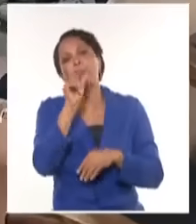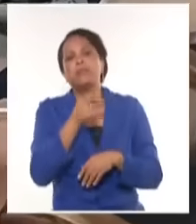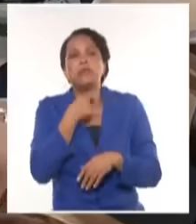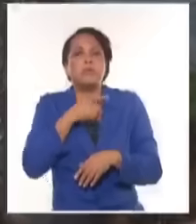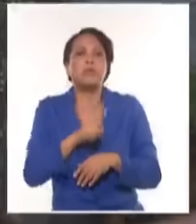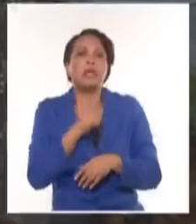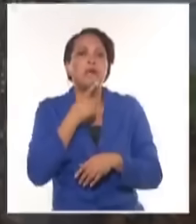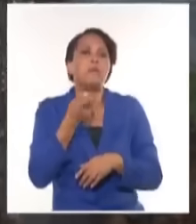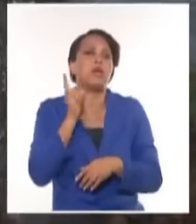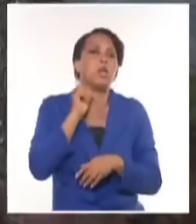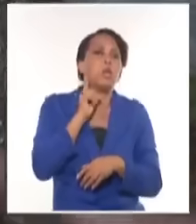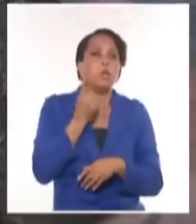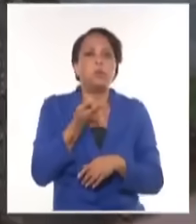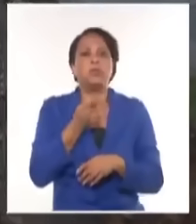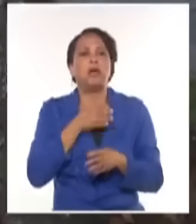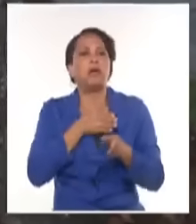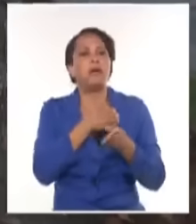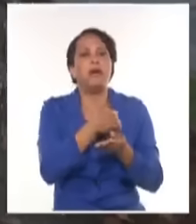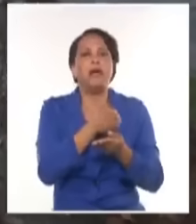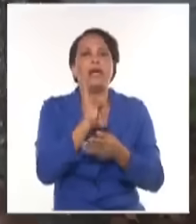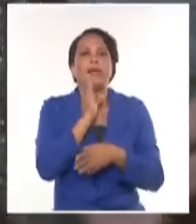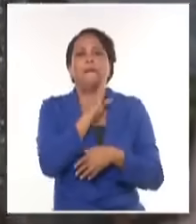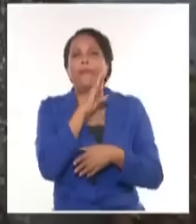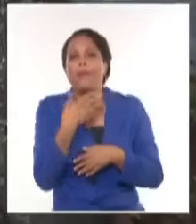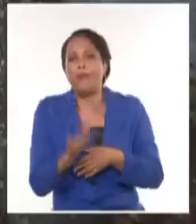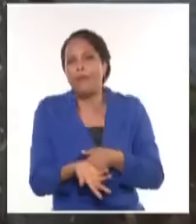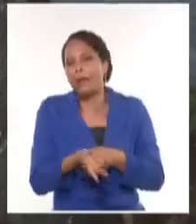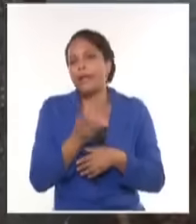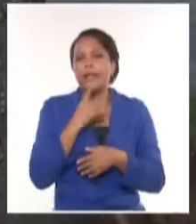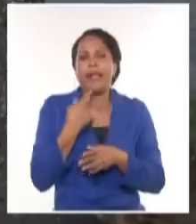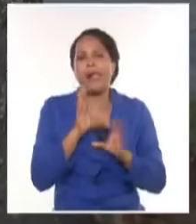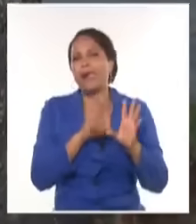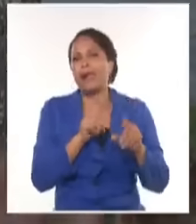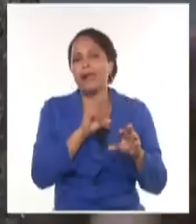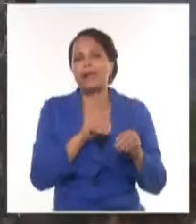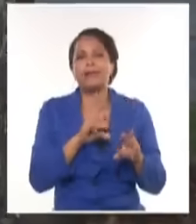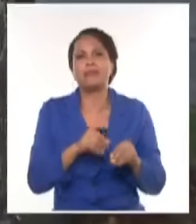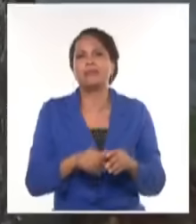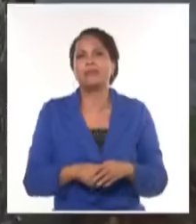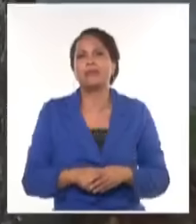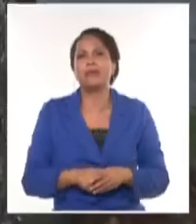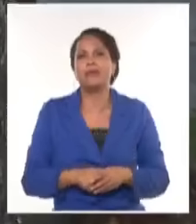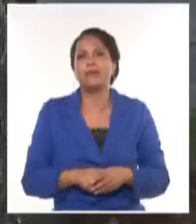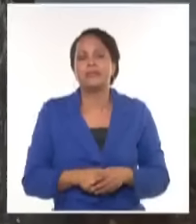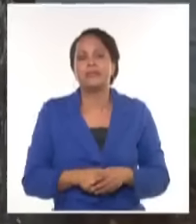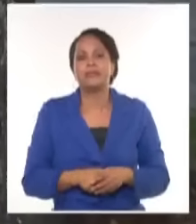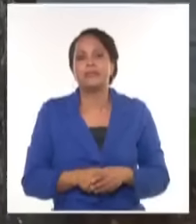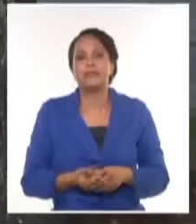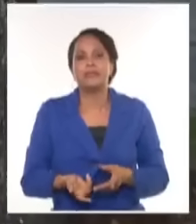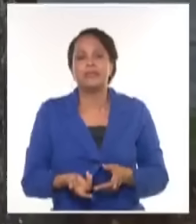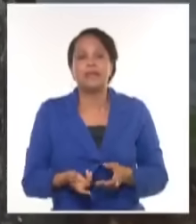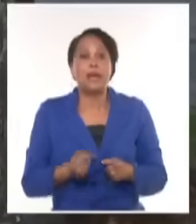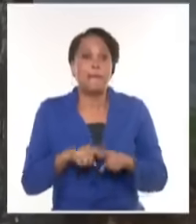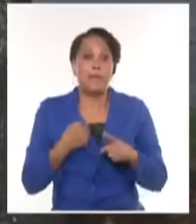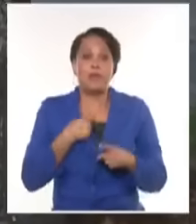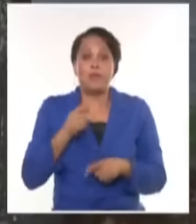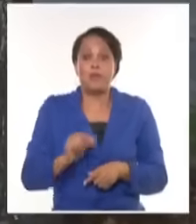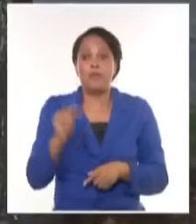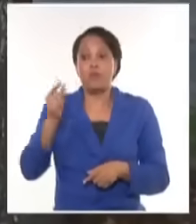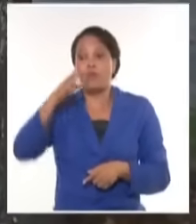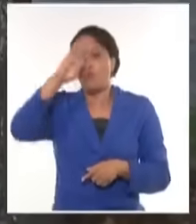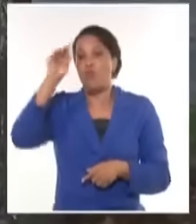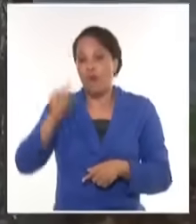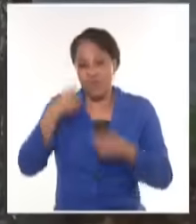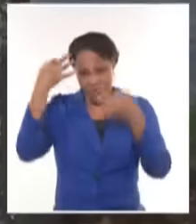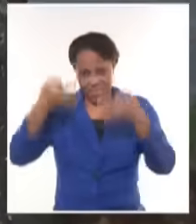siguen su línea hipócrita, su línea demagógica, su línea sinvergüenza. Pero cuando hay algún cubano de